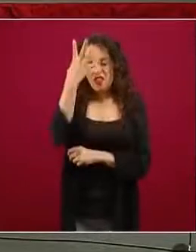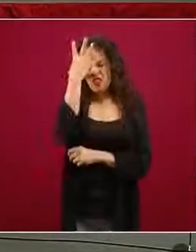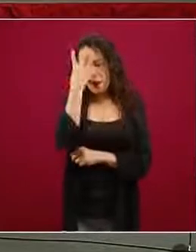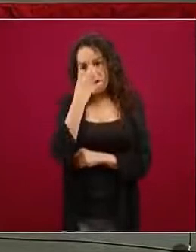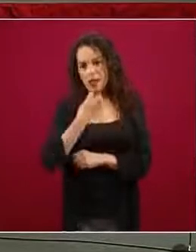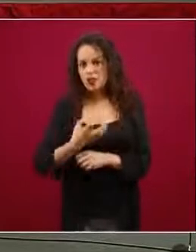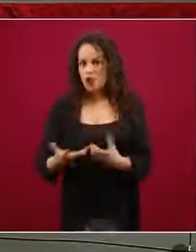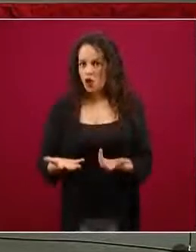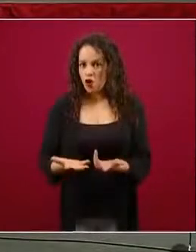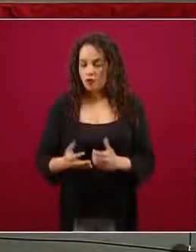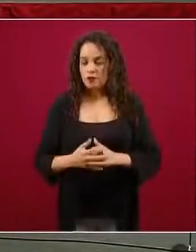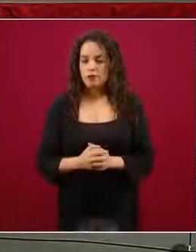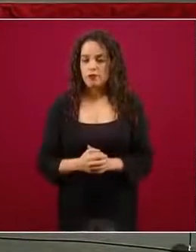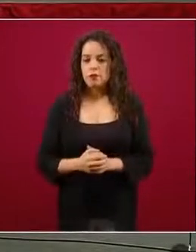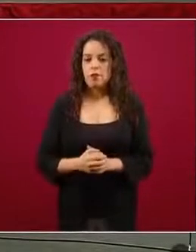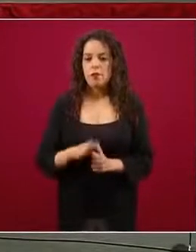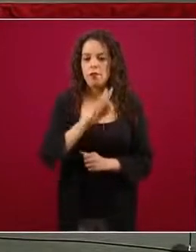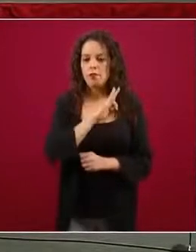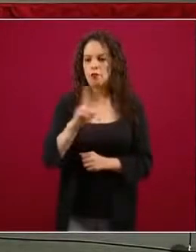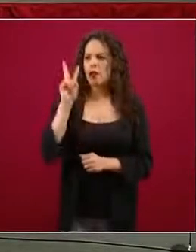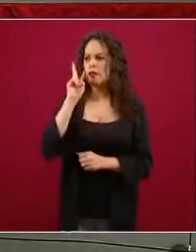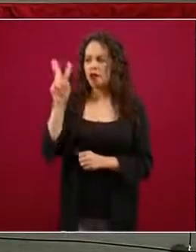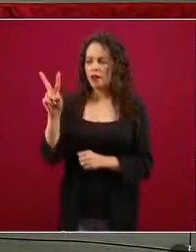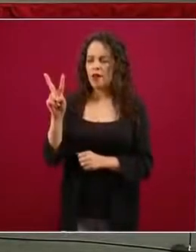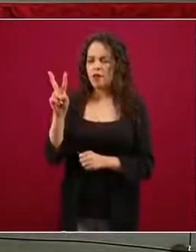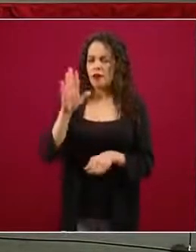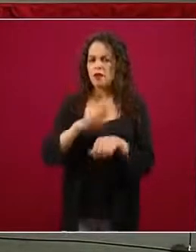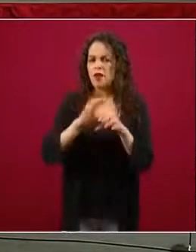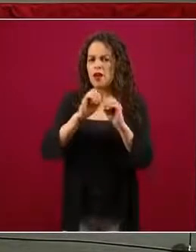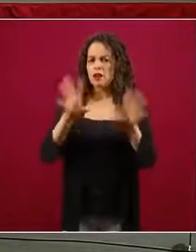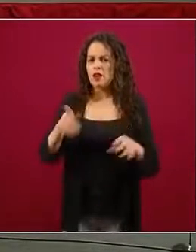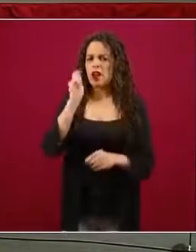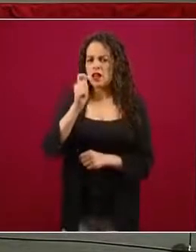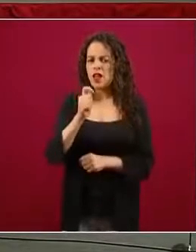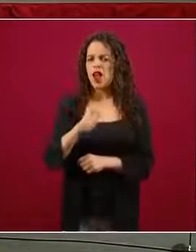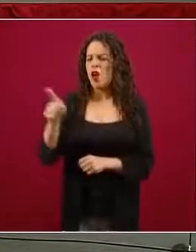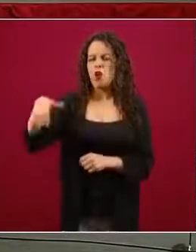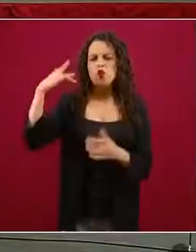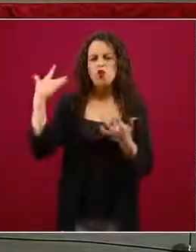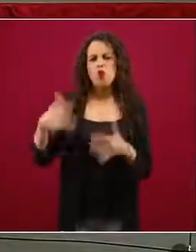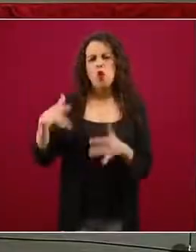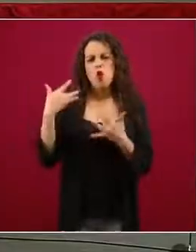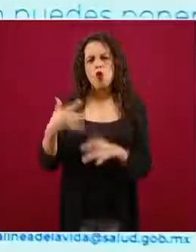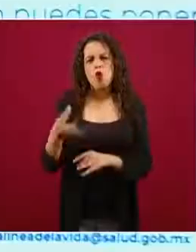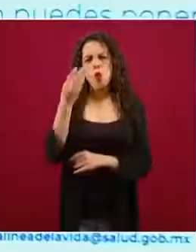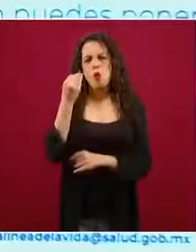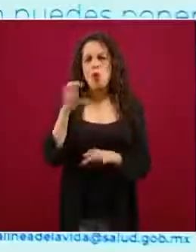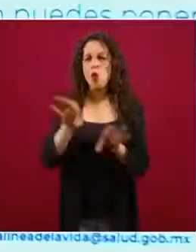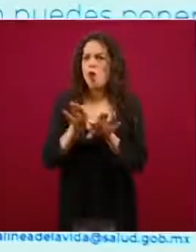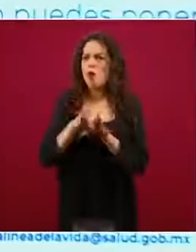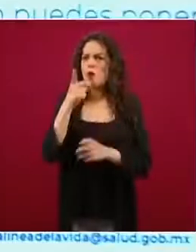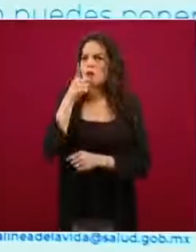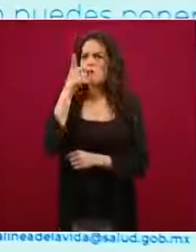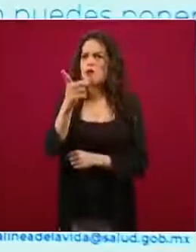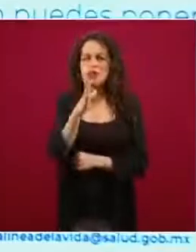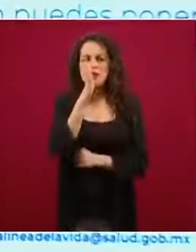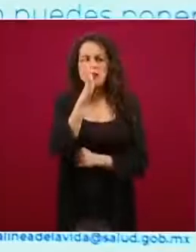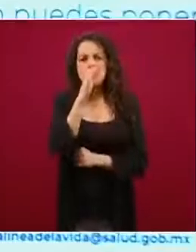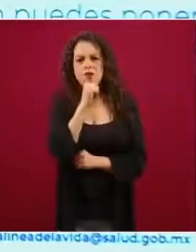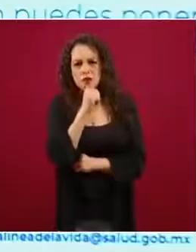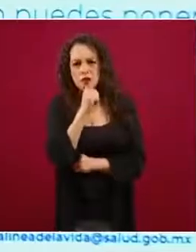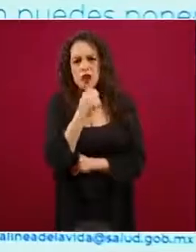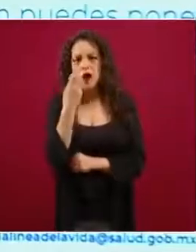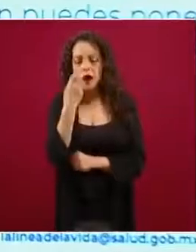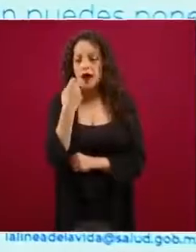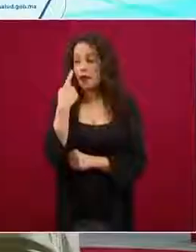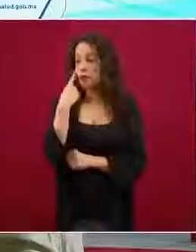se puede deber, por ejemplo, al dolor crónico, que para ellos podría ser difícil expresarlo o decirlo, se puede